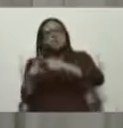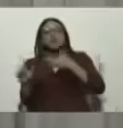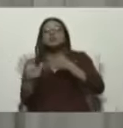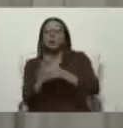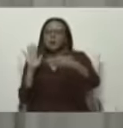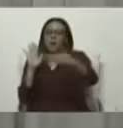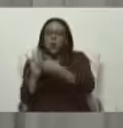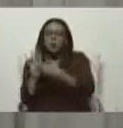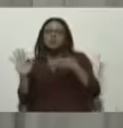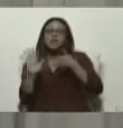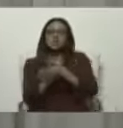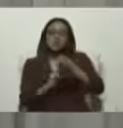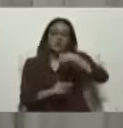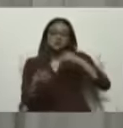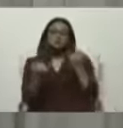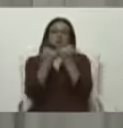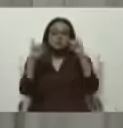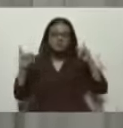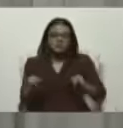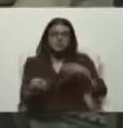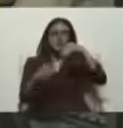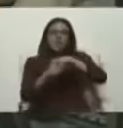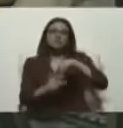a la libertad de expresión en Venezuela.